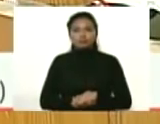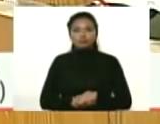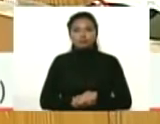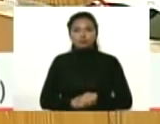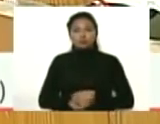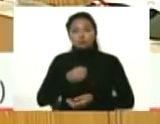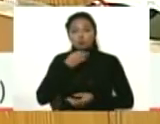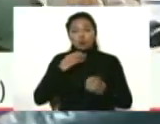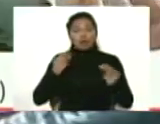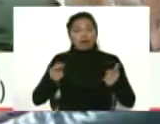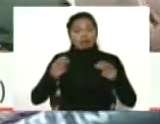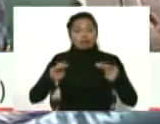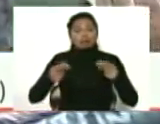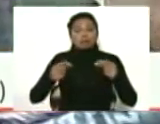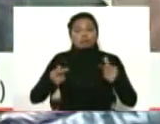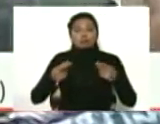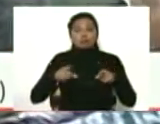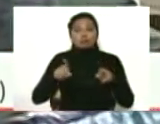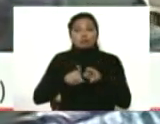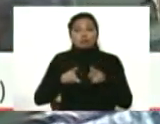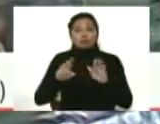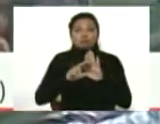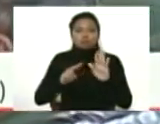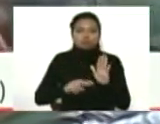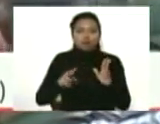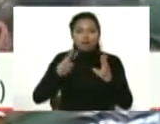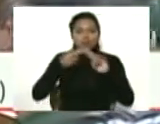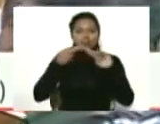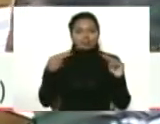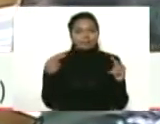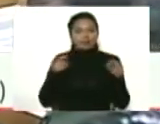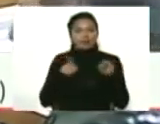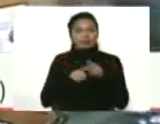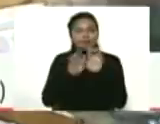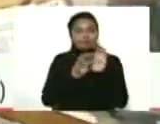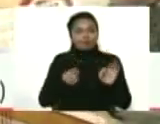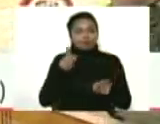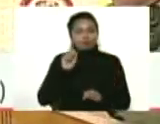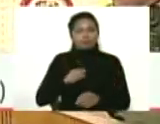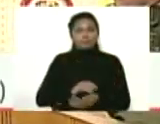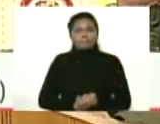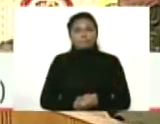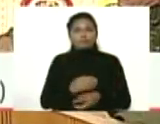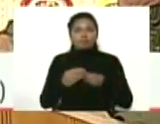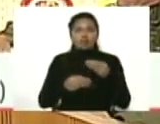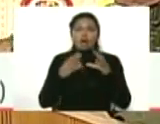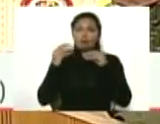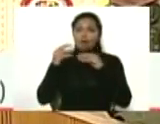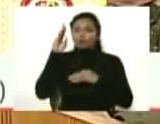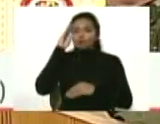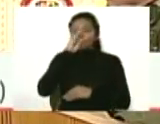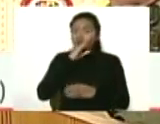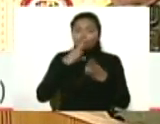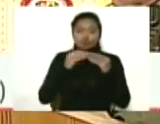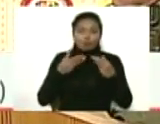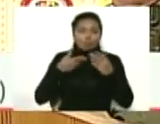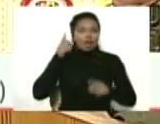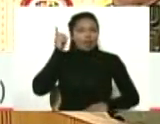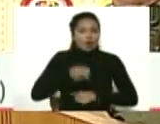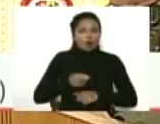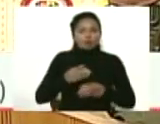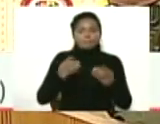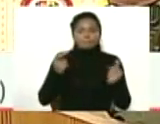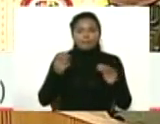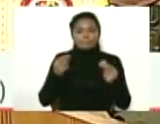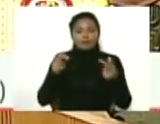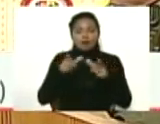Bueno, y activado las cuadrillas de paz. Estaba hablando con Diosdado, están dada la orden para la